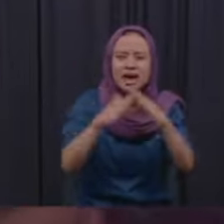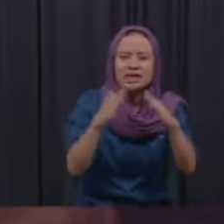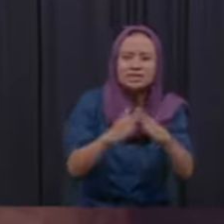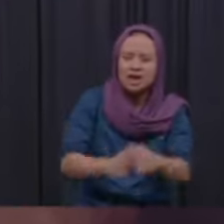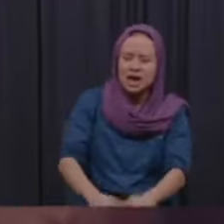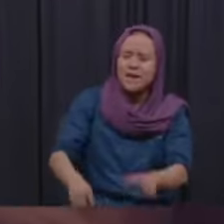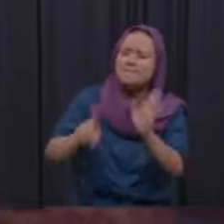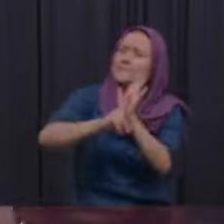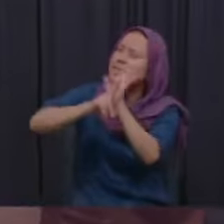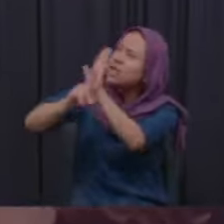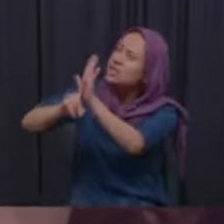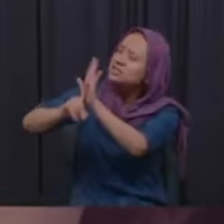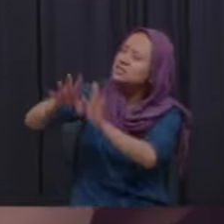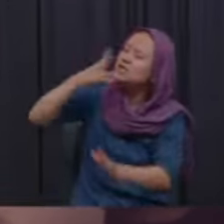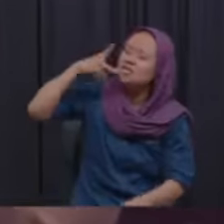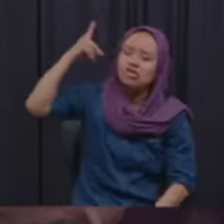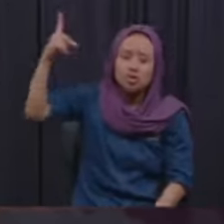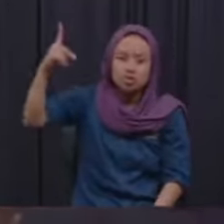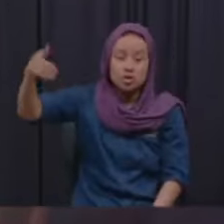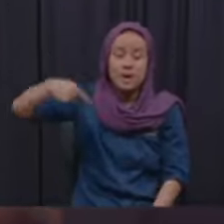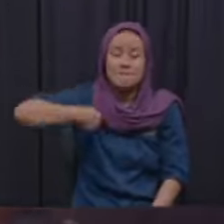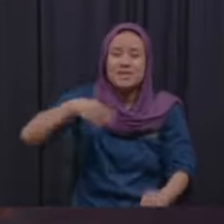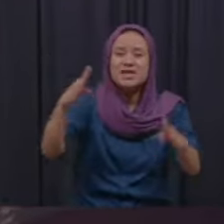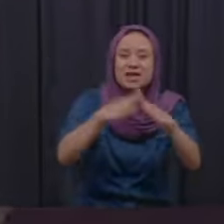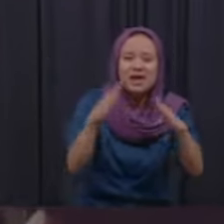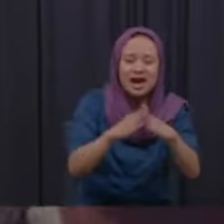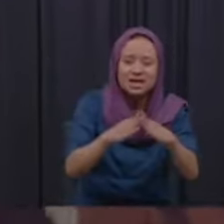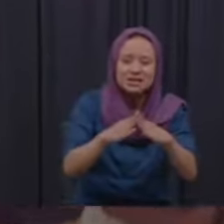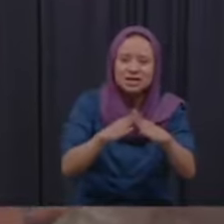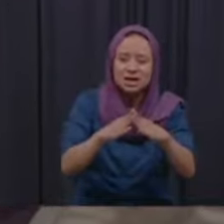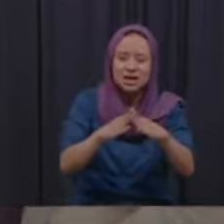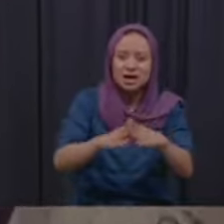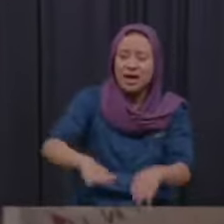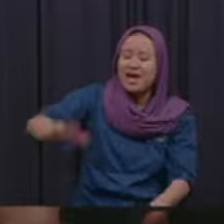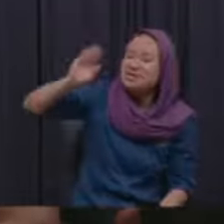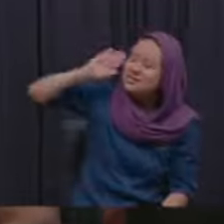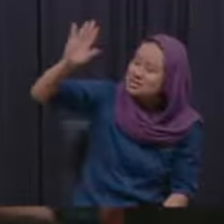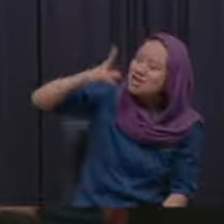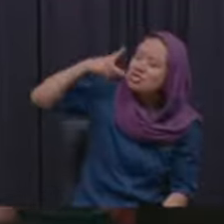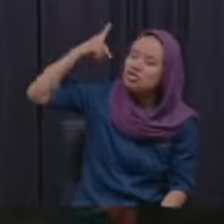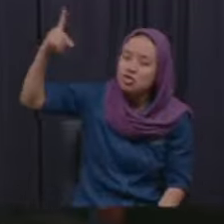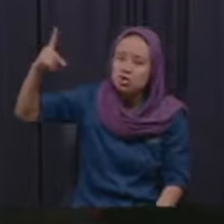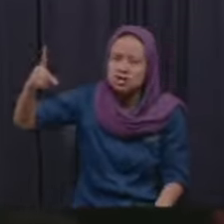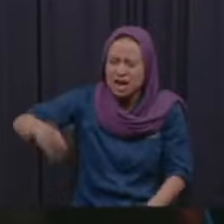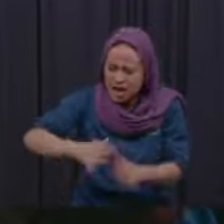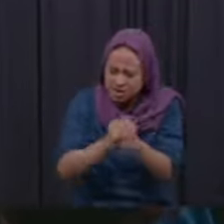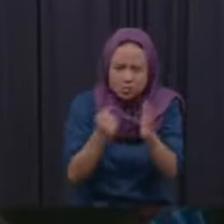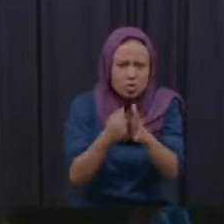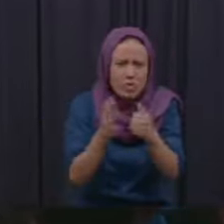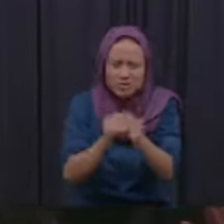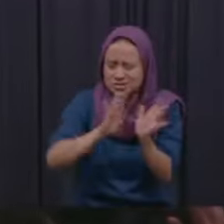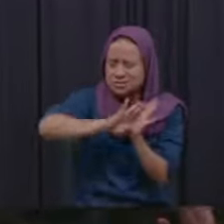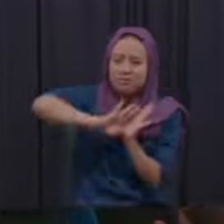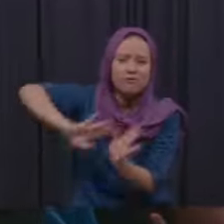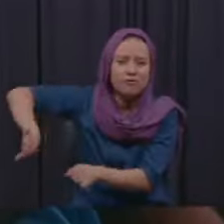Cristo. Se va la perturbación. Se va la perturbación.